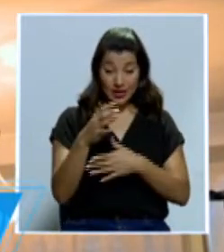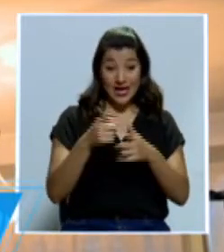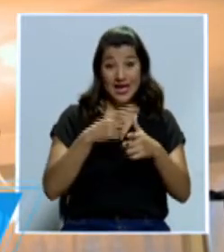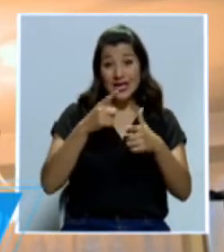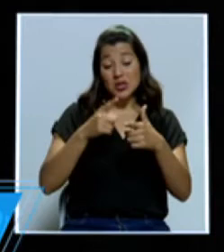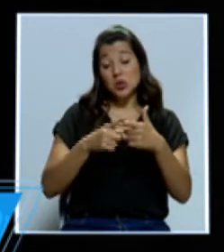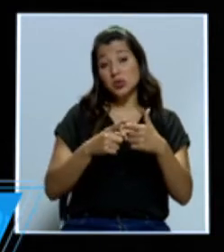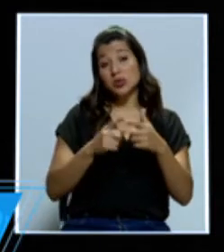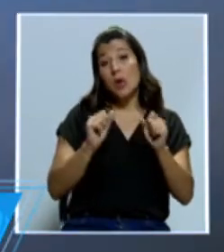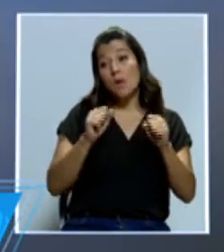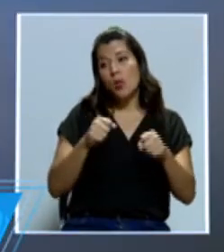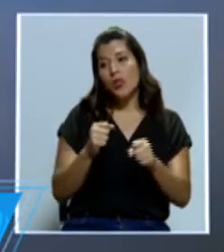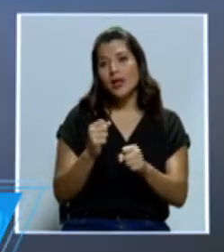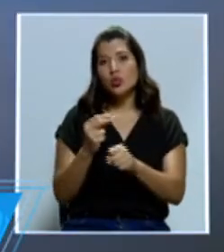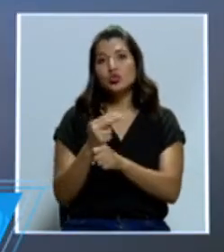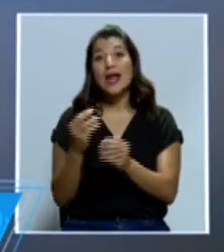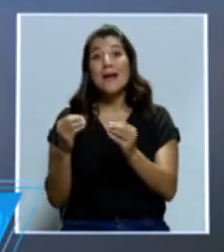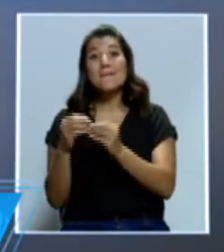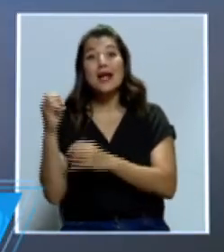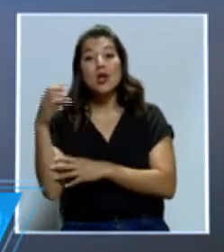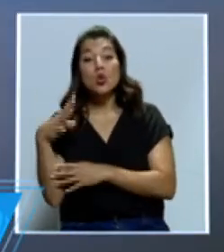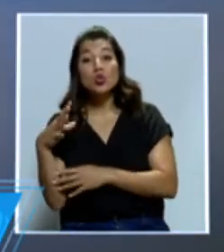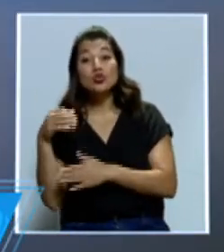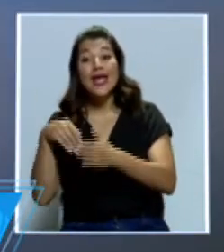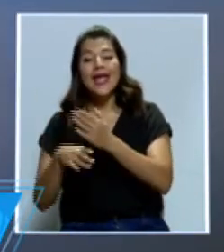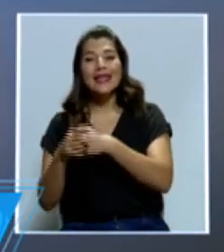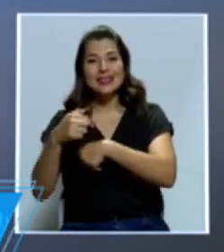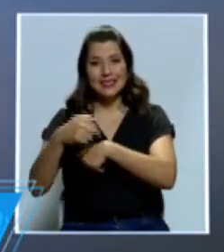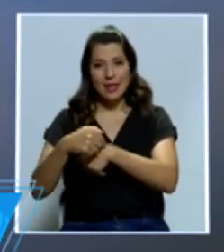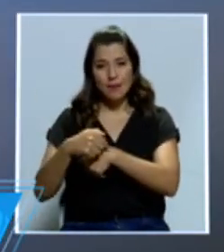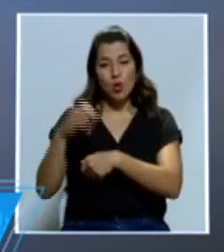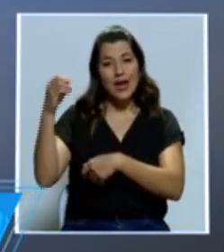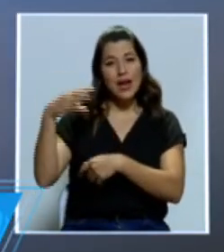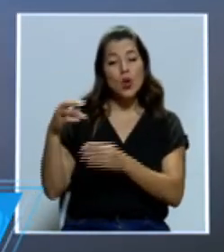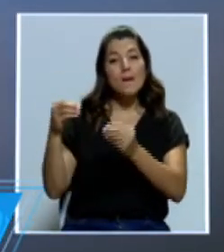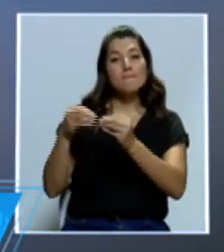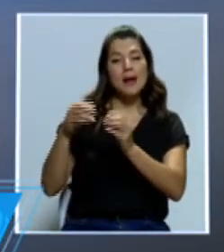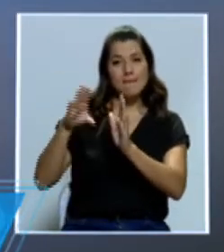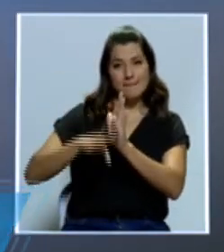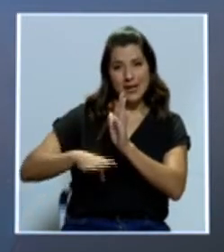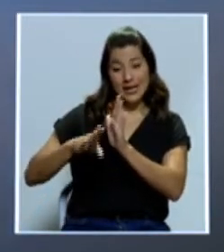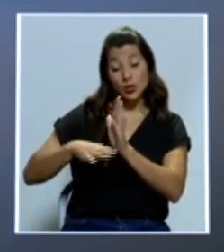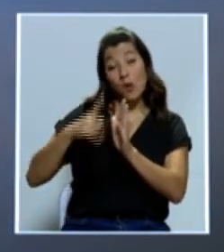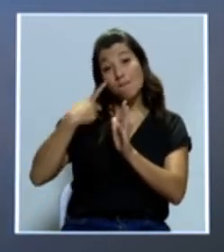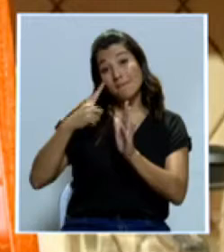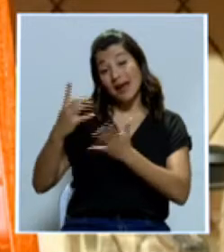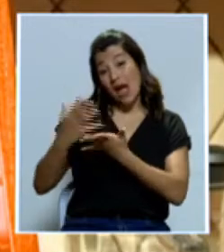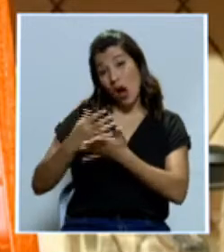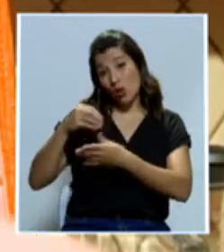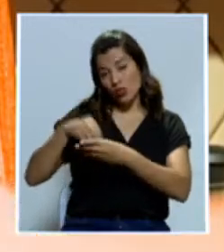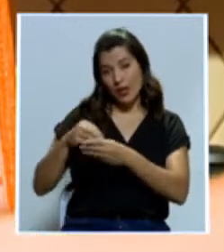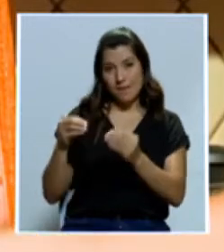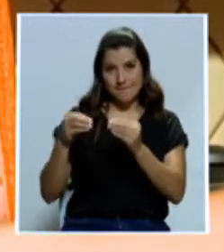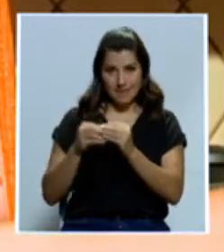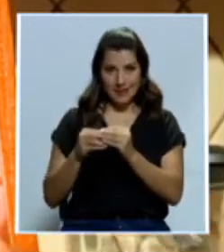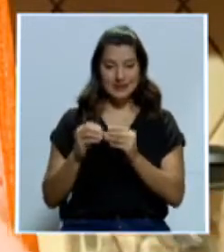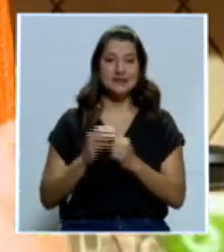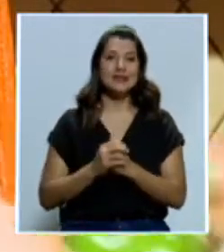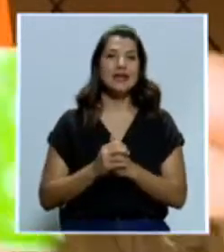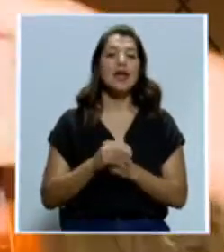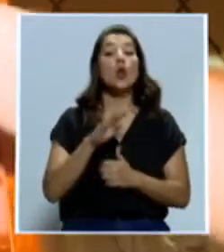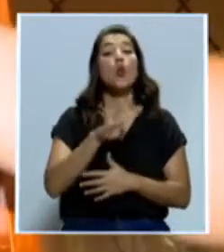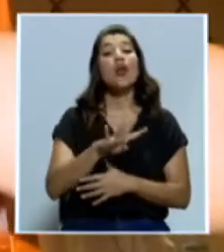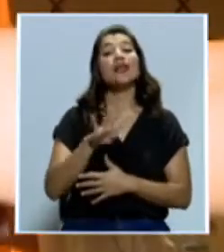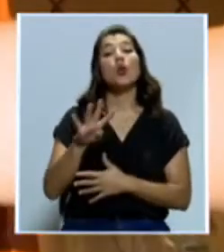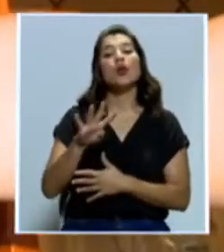la electricidad tiene menor costo y de esa forma ahorrar en su factura. Los hogares consumen el 44% de la energía producida